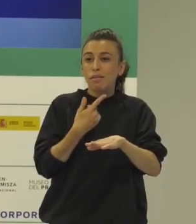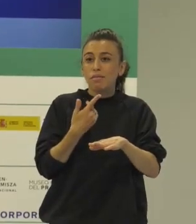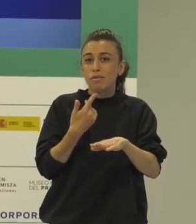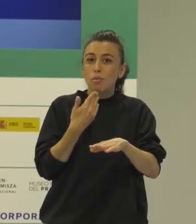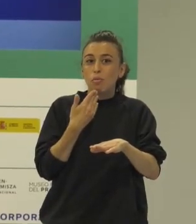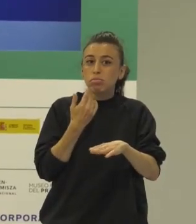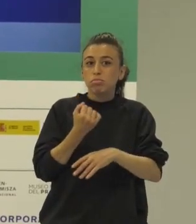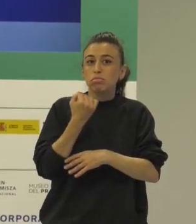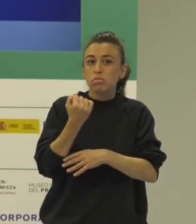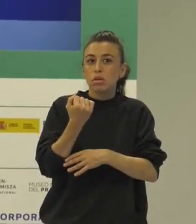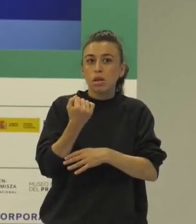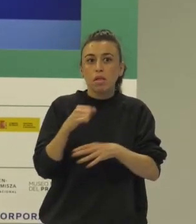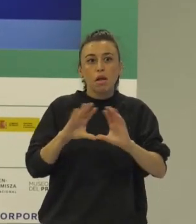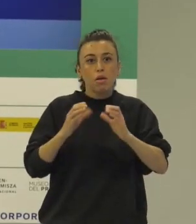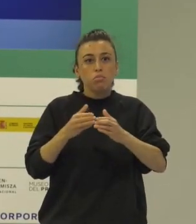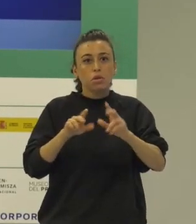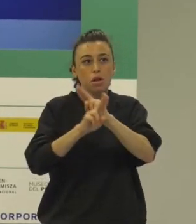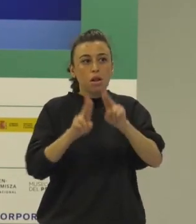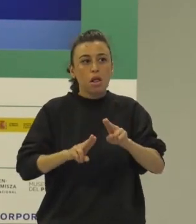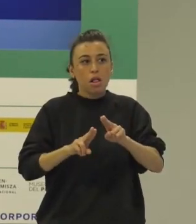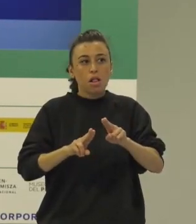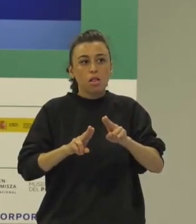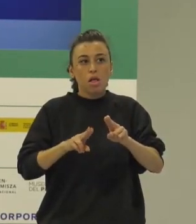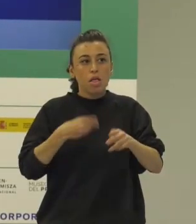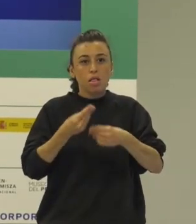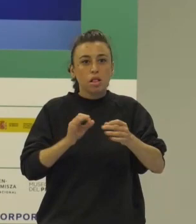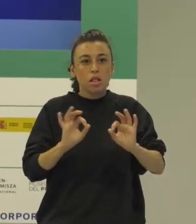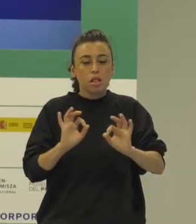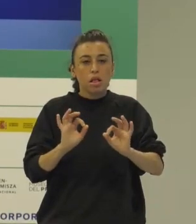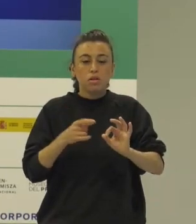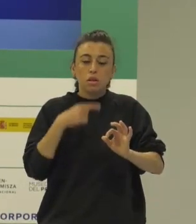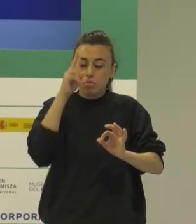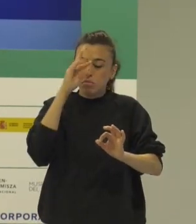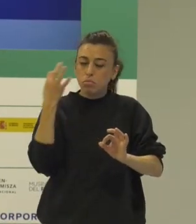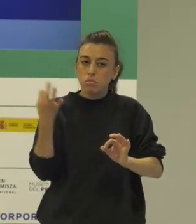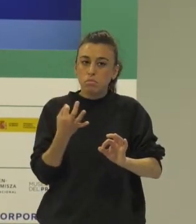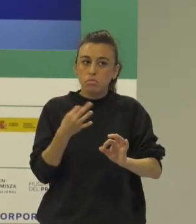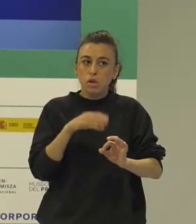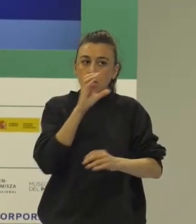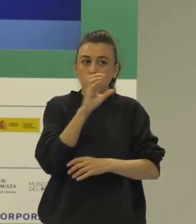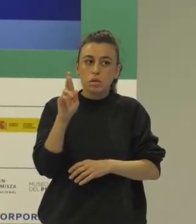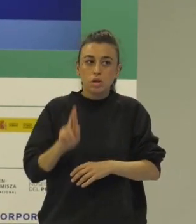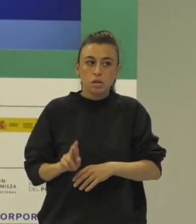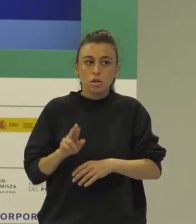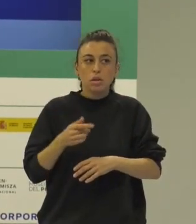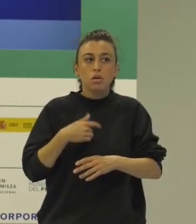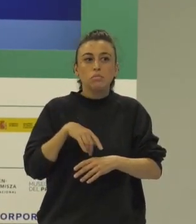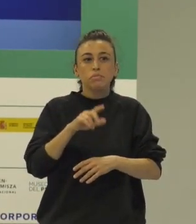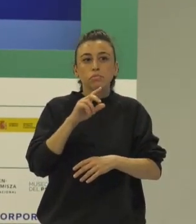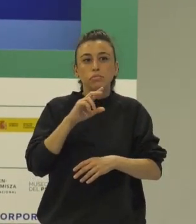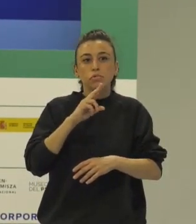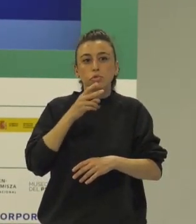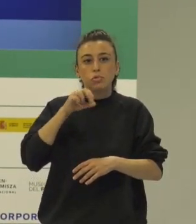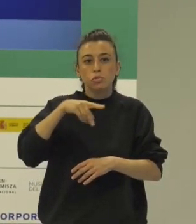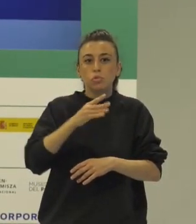pues yo creo que eso es lo preocupante. En el caso de Centroamérica, Costa Rica, Honduras, también ya muchos periodistas que